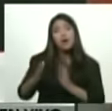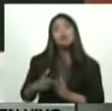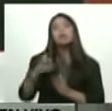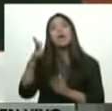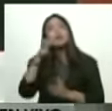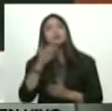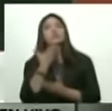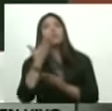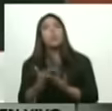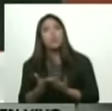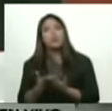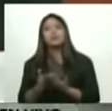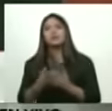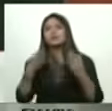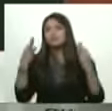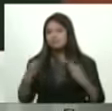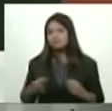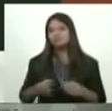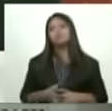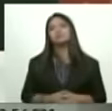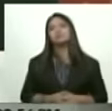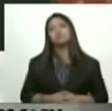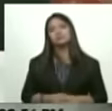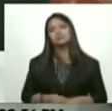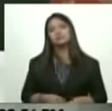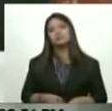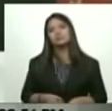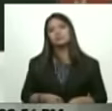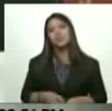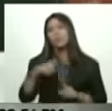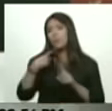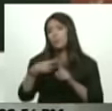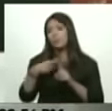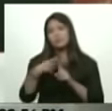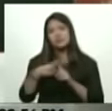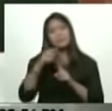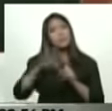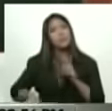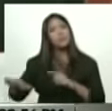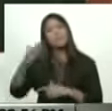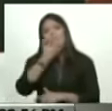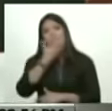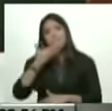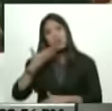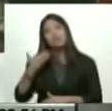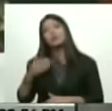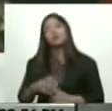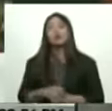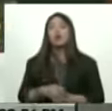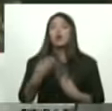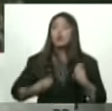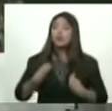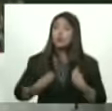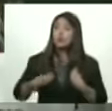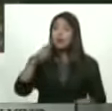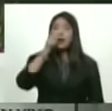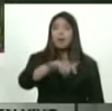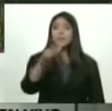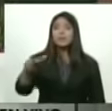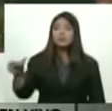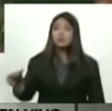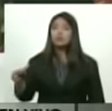propuestas que van a ser definitivamente muy positivas para que podamos mejorar algo que le preocupa a la población, que es